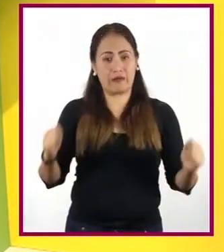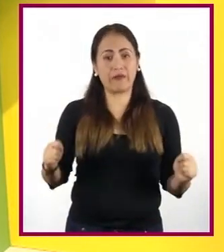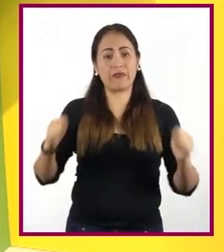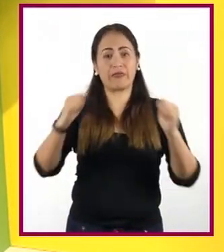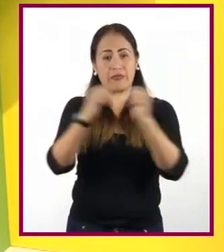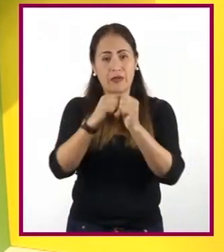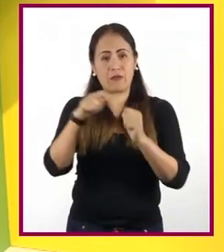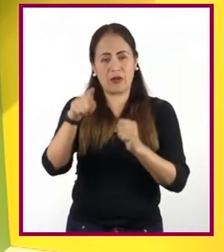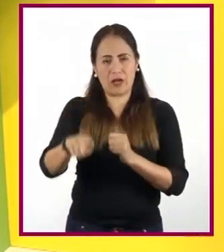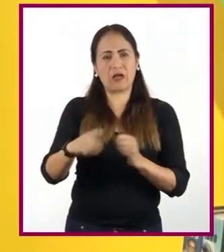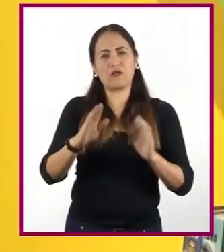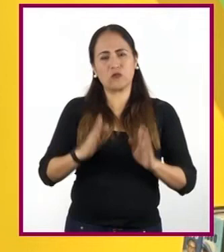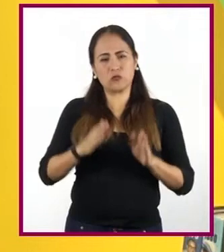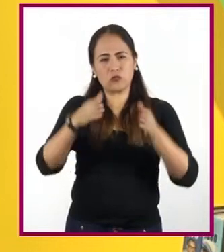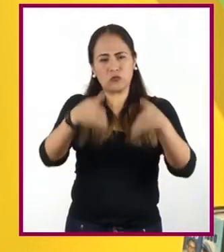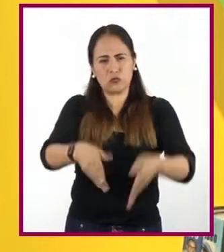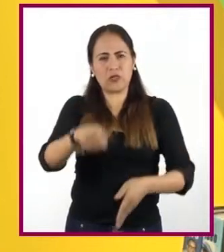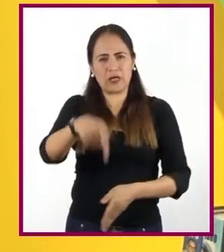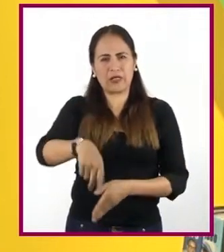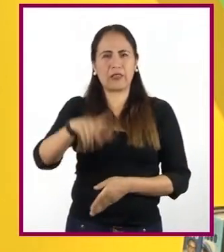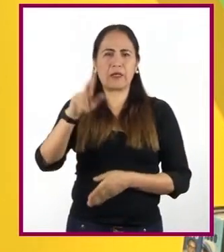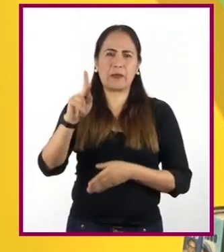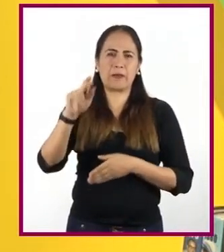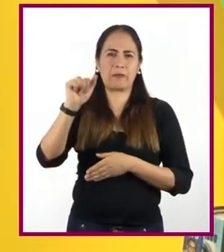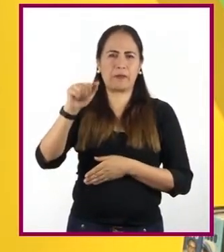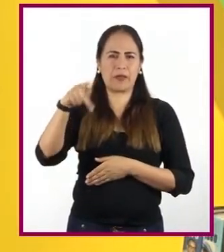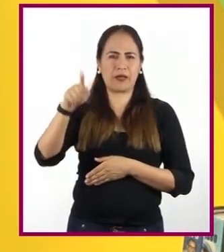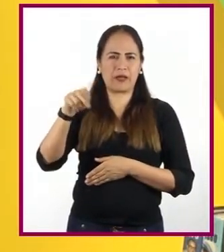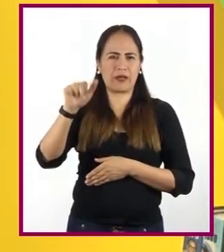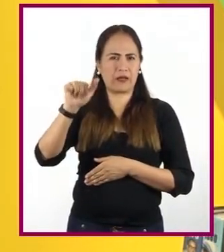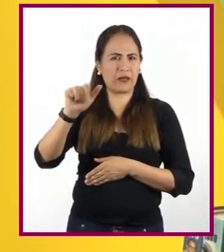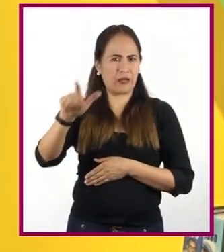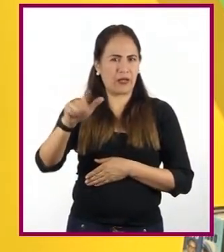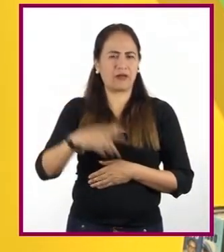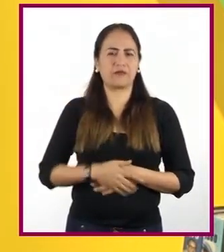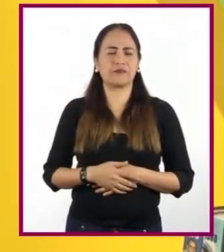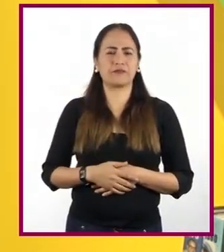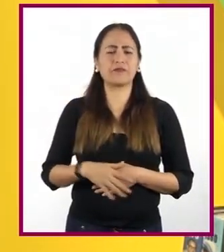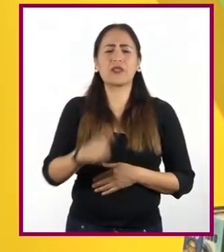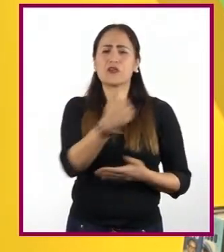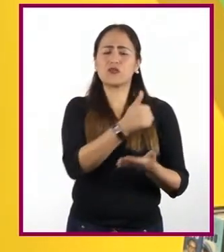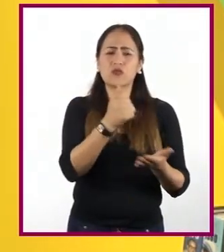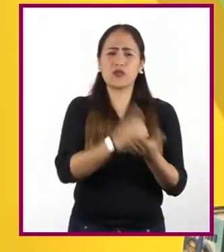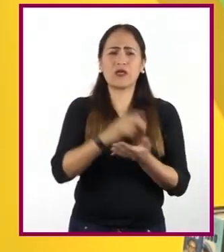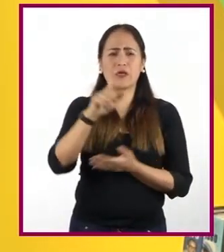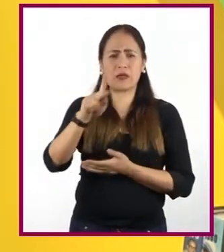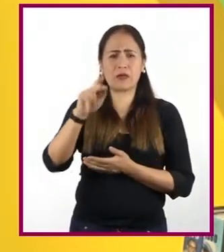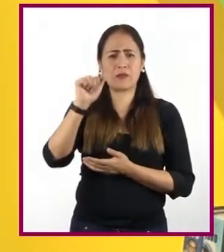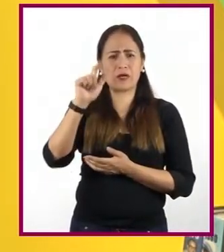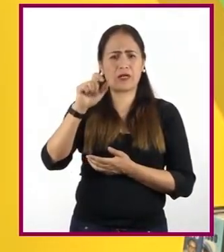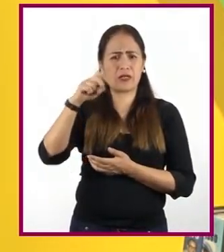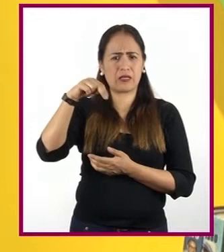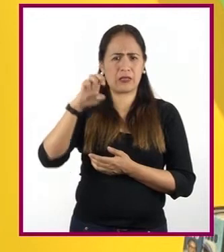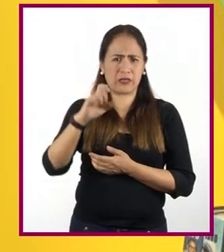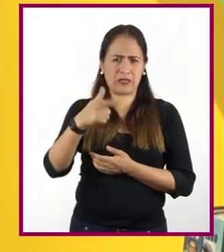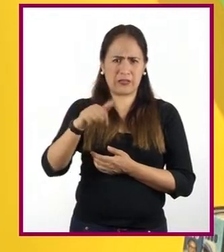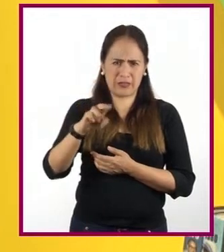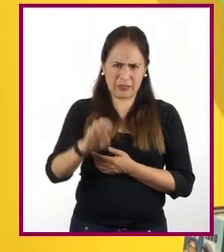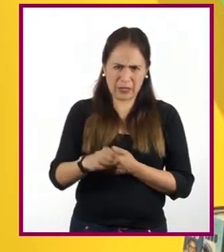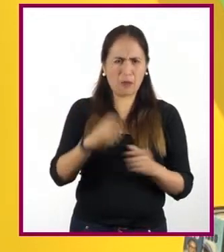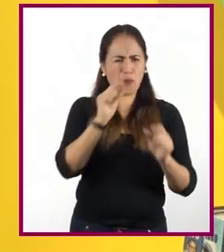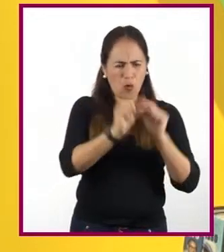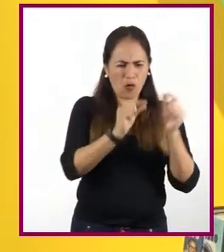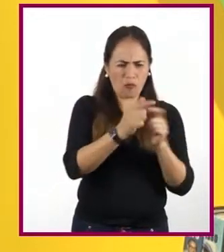de Pacal. Palenque fue siempre una orbe en constante crecimiento poblacional. Para atender las